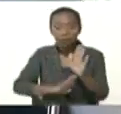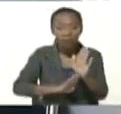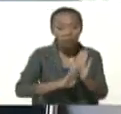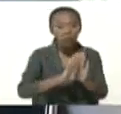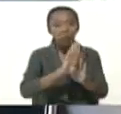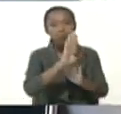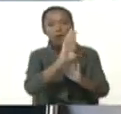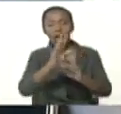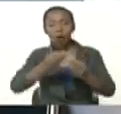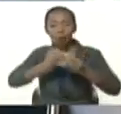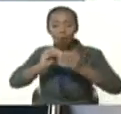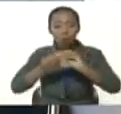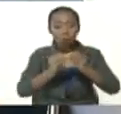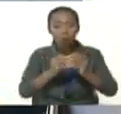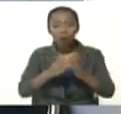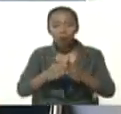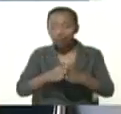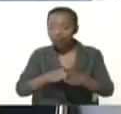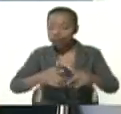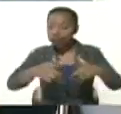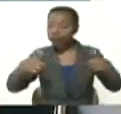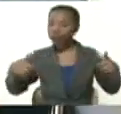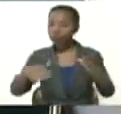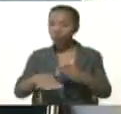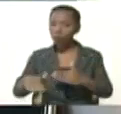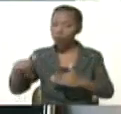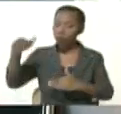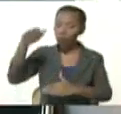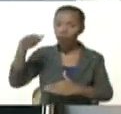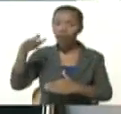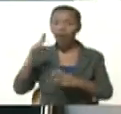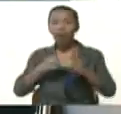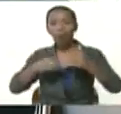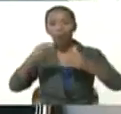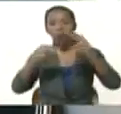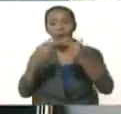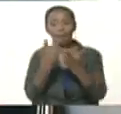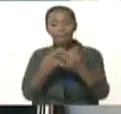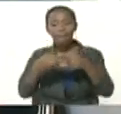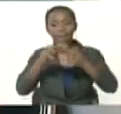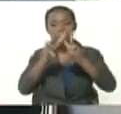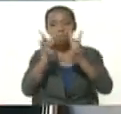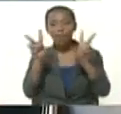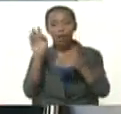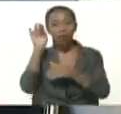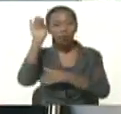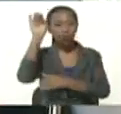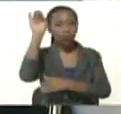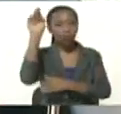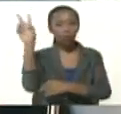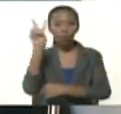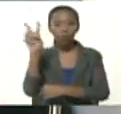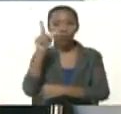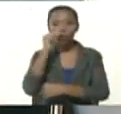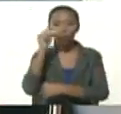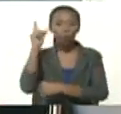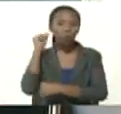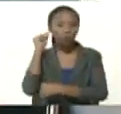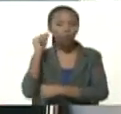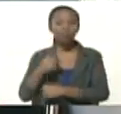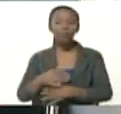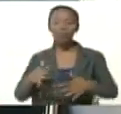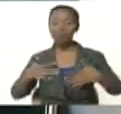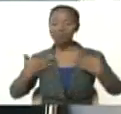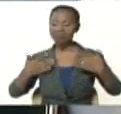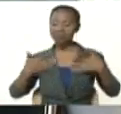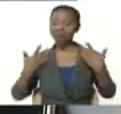de recuperación, de crecimiento y de construcción de la prosperidad para los venezolanos y venezolanas. Me alegra